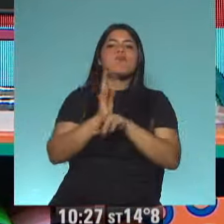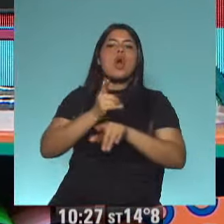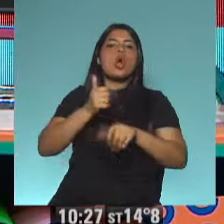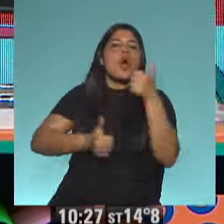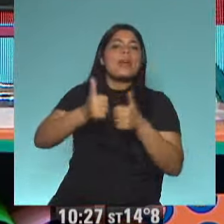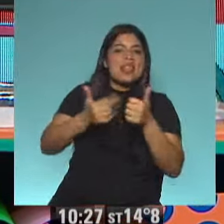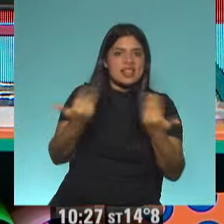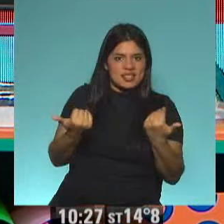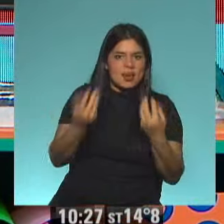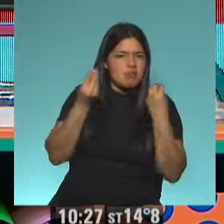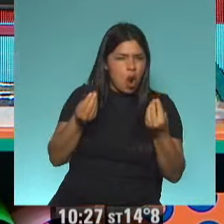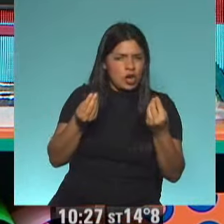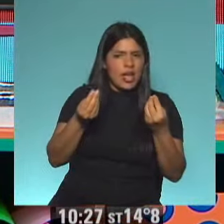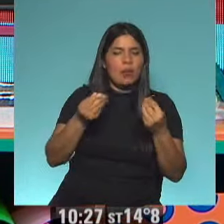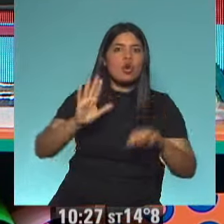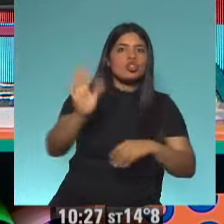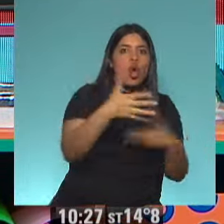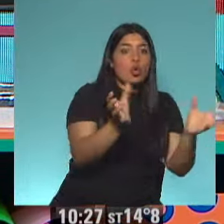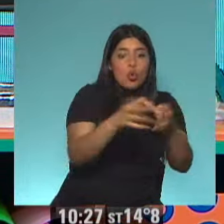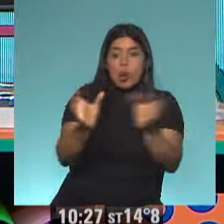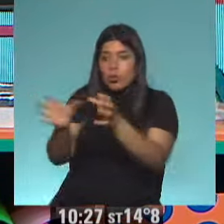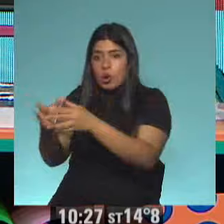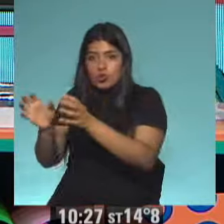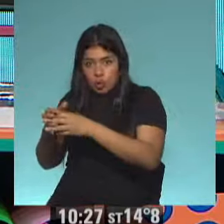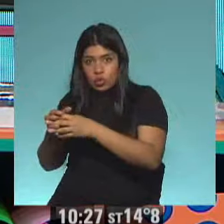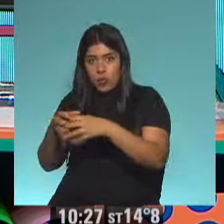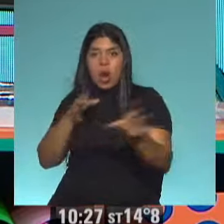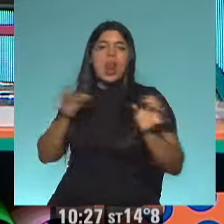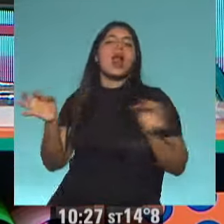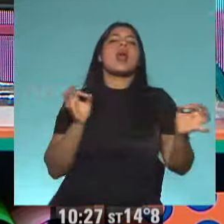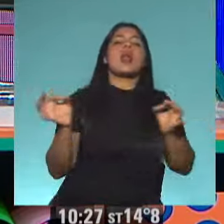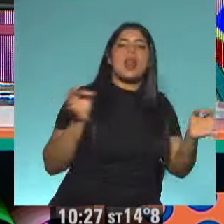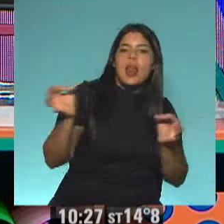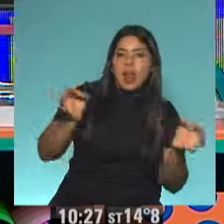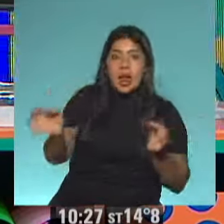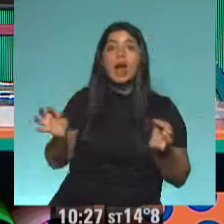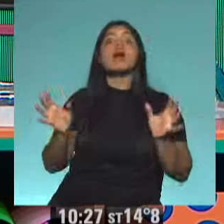carrozas, sus trajes y su temática, porque durante ese desfile